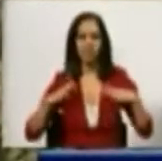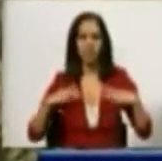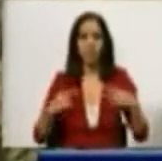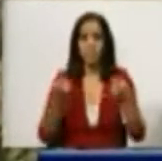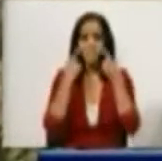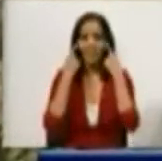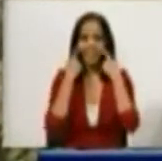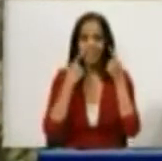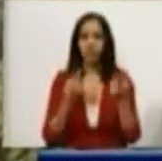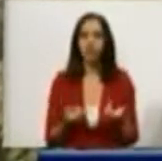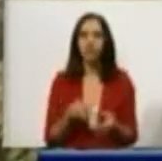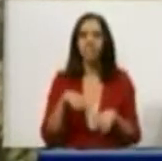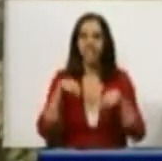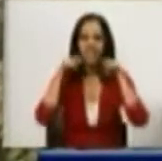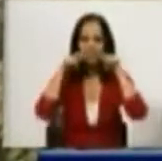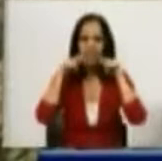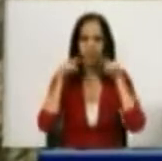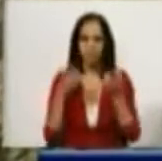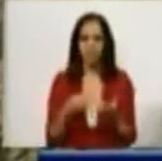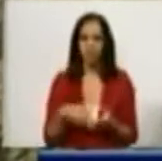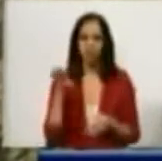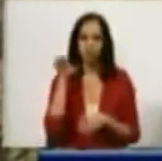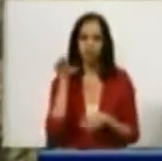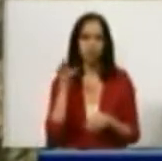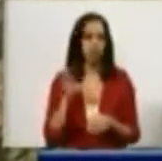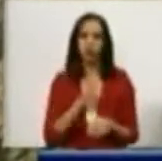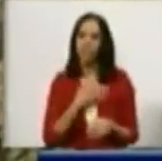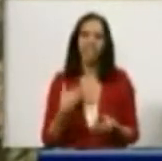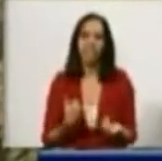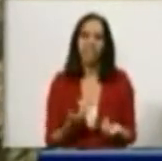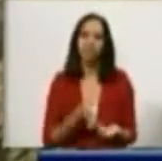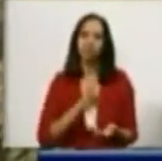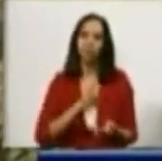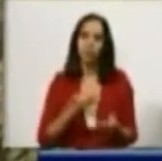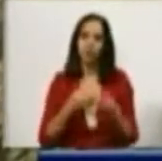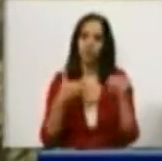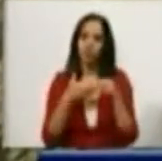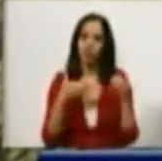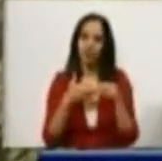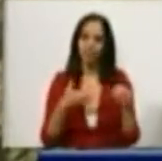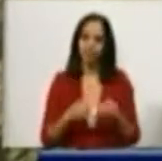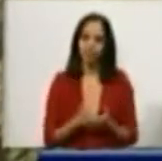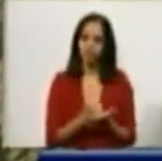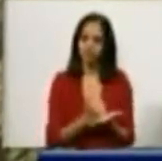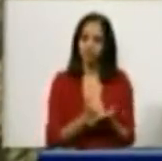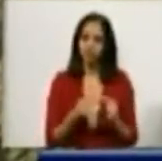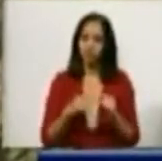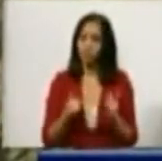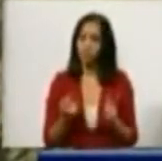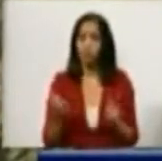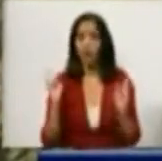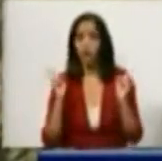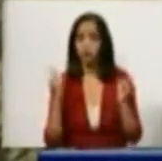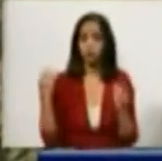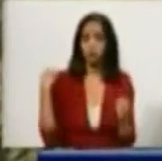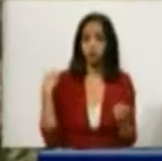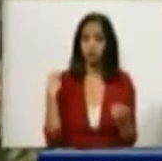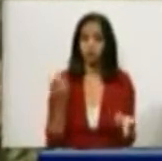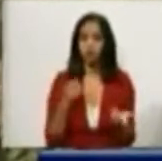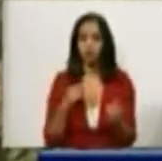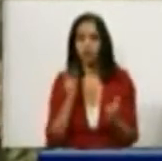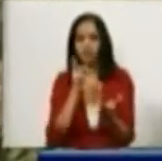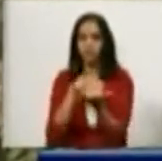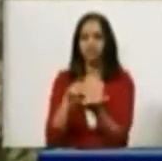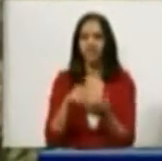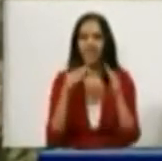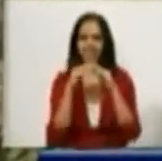lo que le manda el vampiro quien por cierto no le quiere dar su acostumbrada remesa en dólares por lo que según mis colaboradores tuvo que dar una pasadita por la